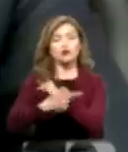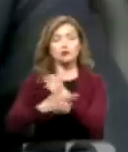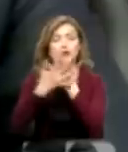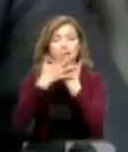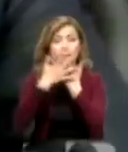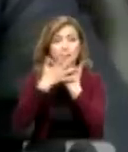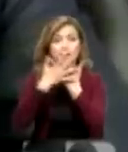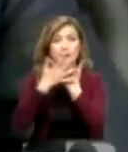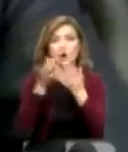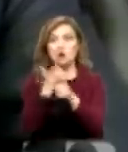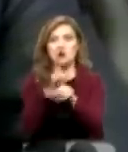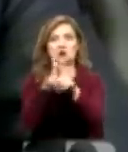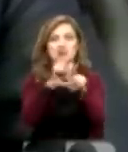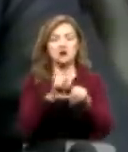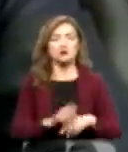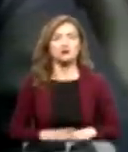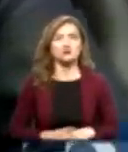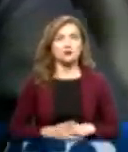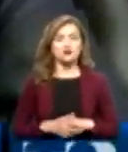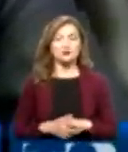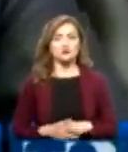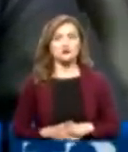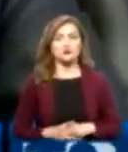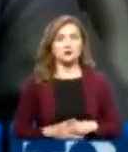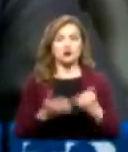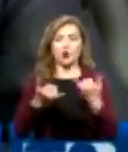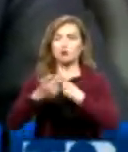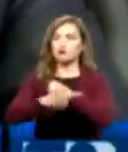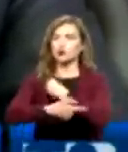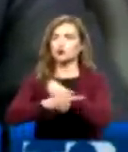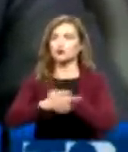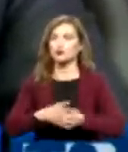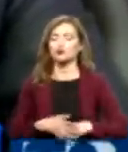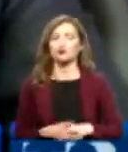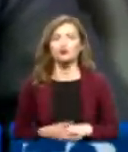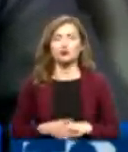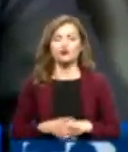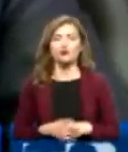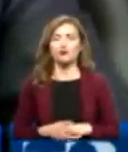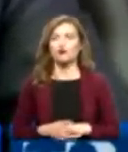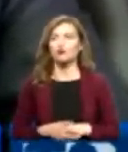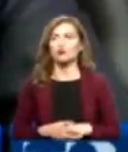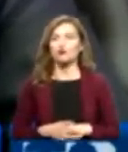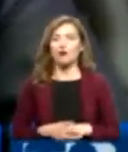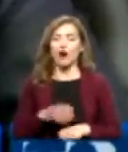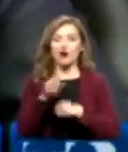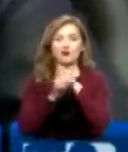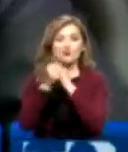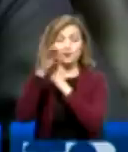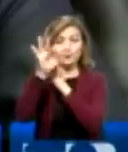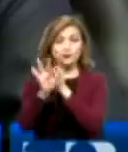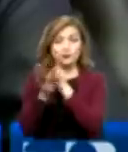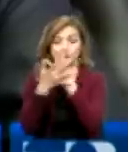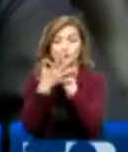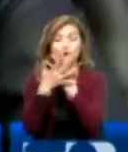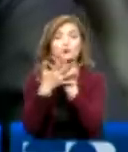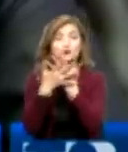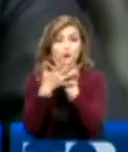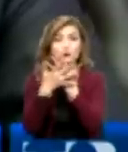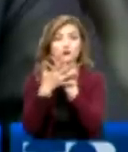Poniéndole al procesado que nos había quedado o ya sentenciado, los 19 años de privación de la